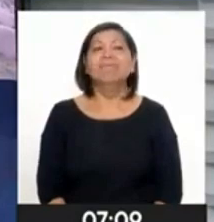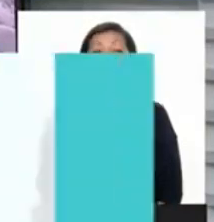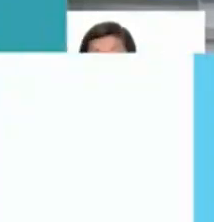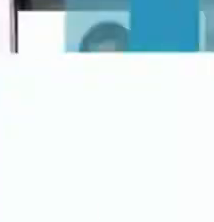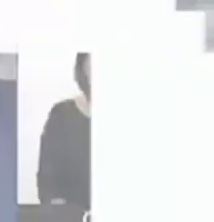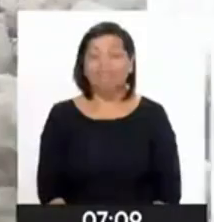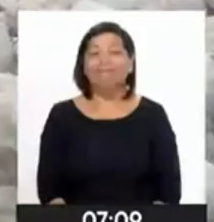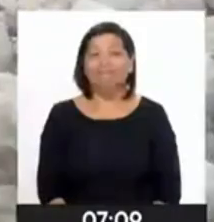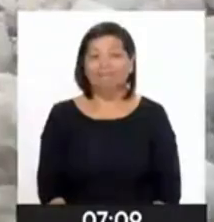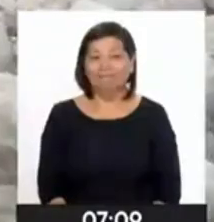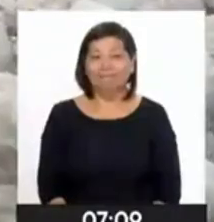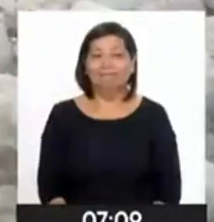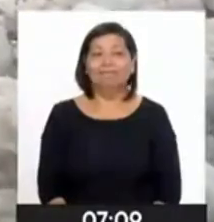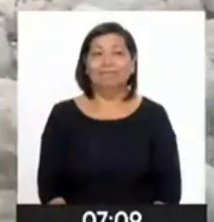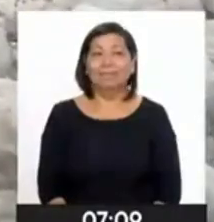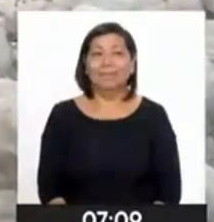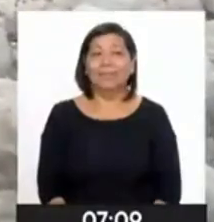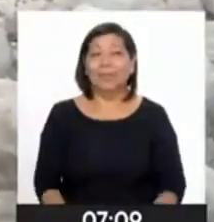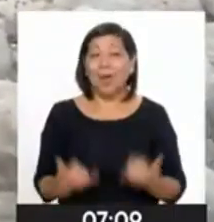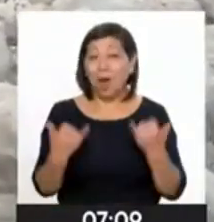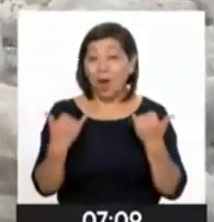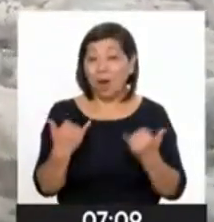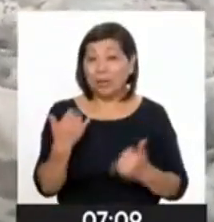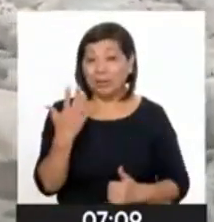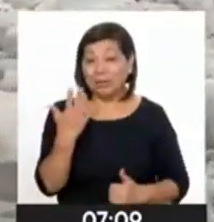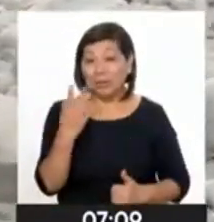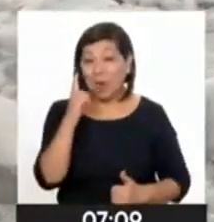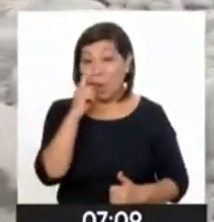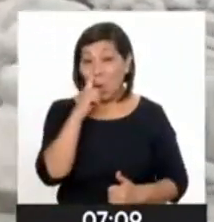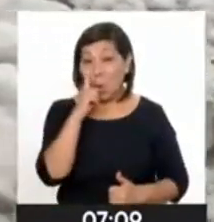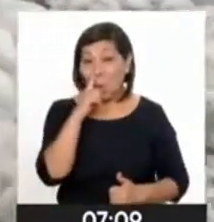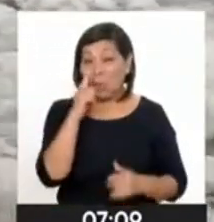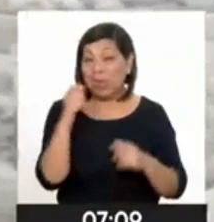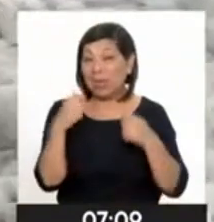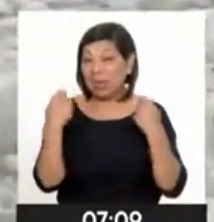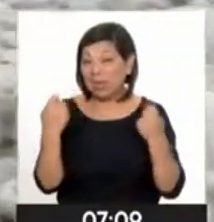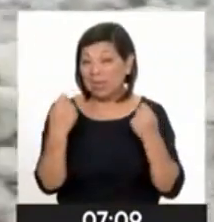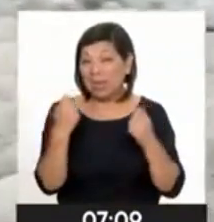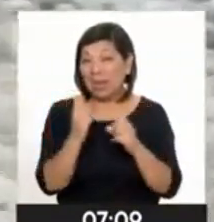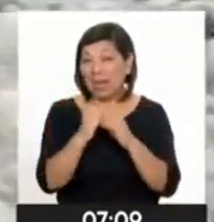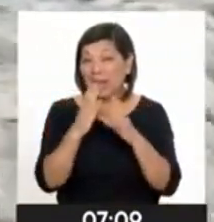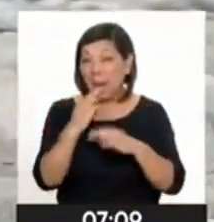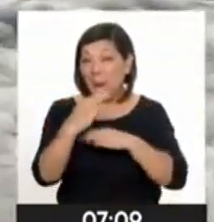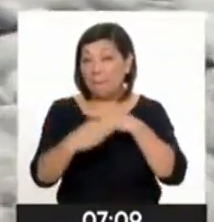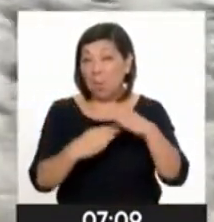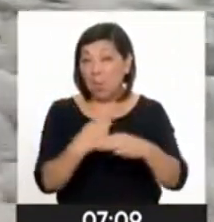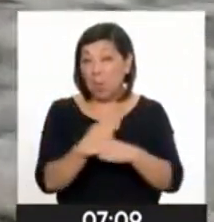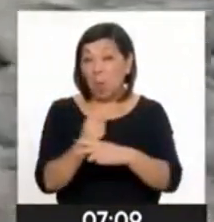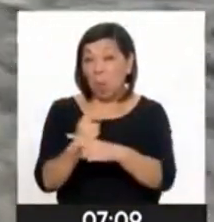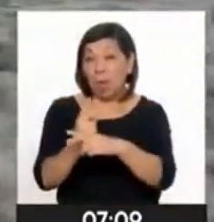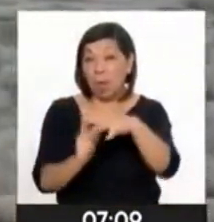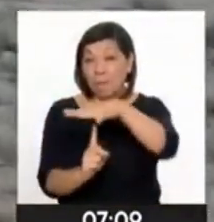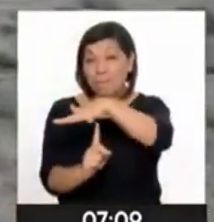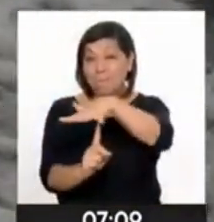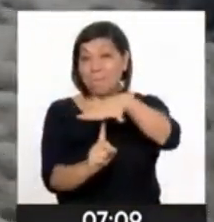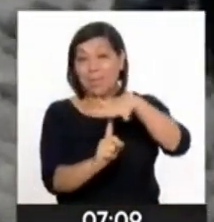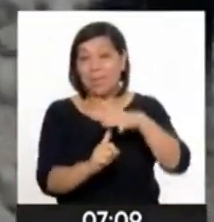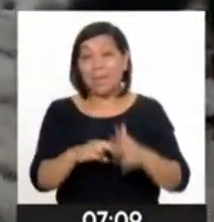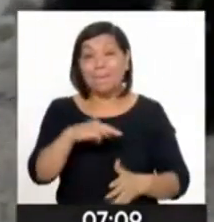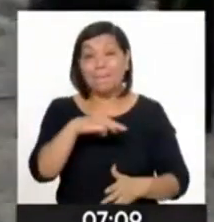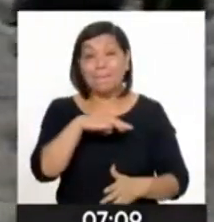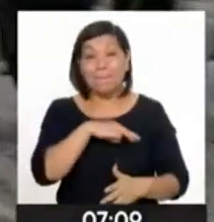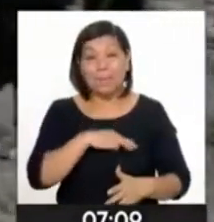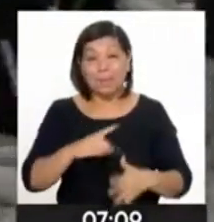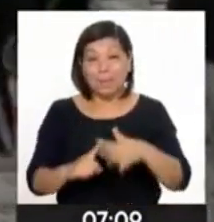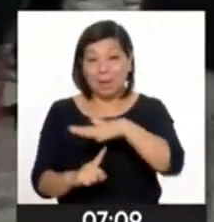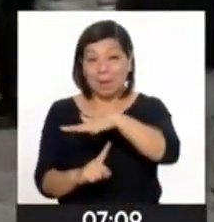Buenos días, Jorge y Jennifer. Así es, hoy 5 de junio se celebra el Día Mundial del Medio Ambiente y el Ministerio